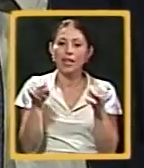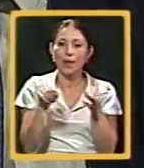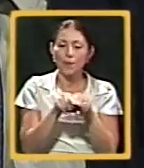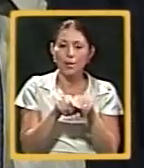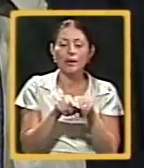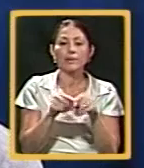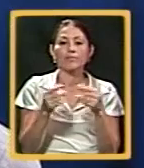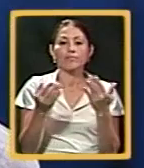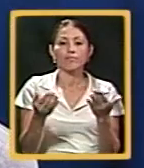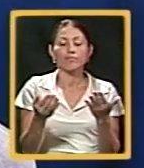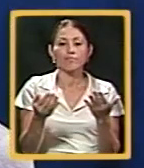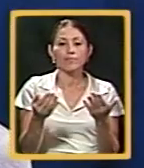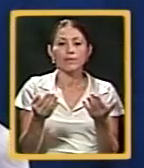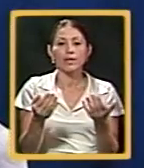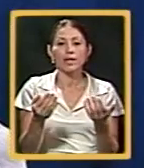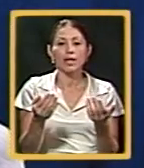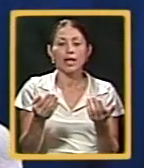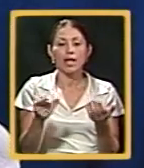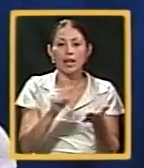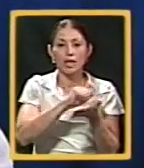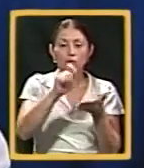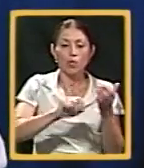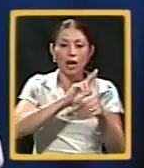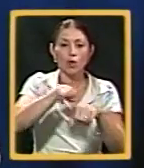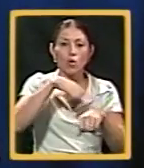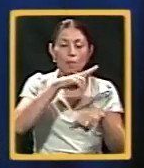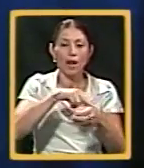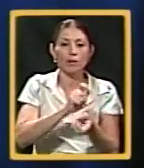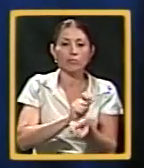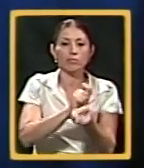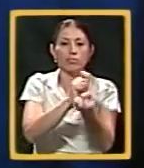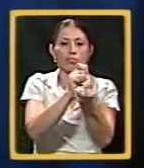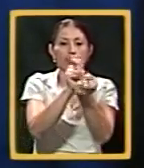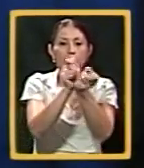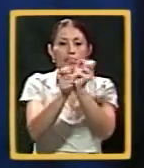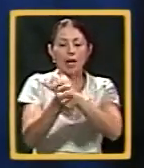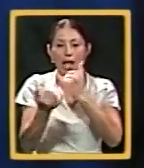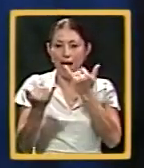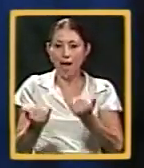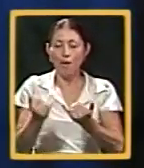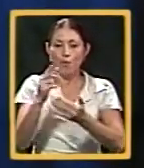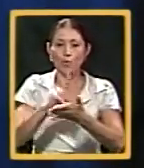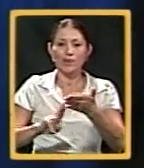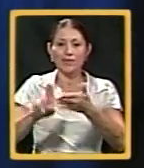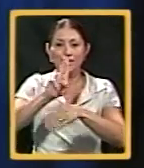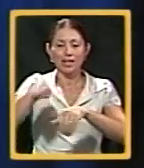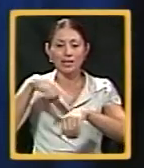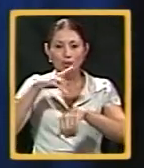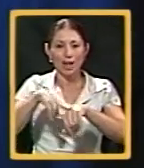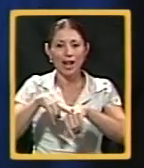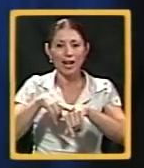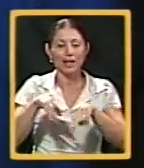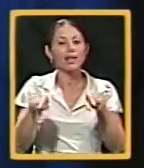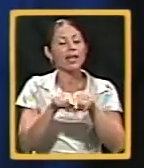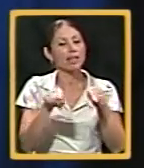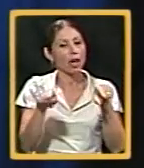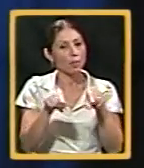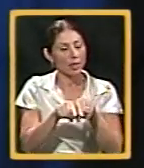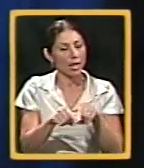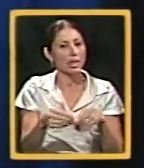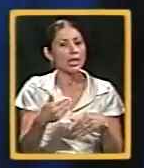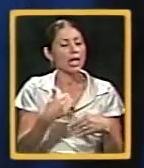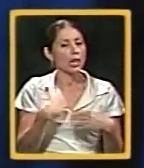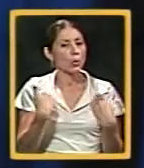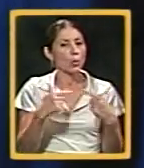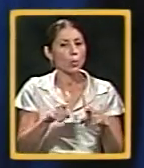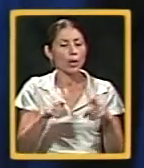la transformación de la Escuela Normal en lo que es hoy la Universidad Nacional, ¿verdad? Que también tiene un gran